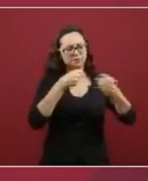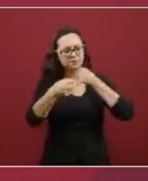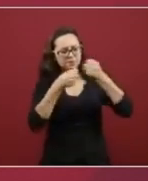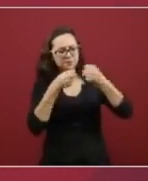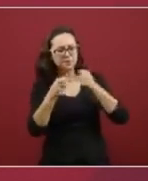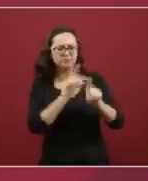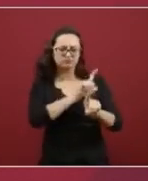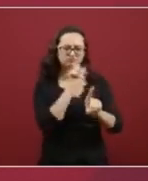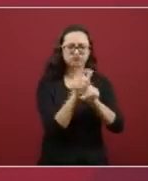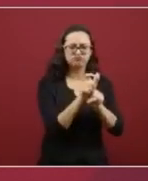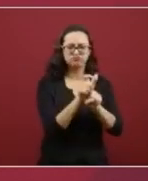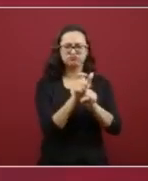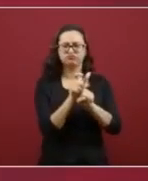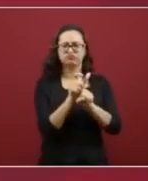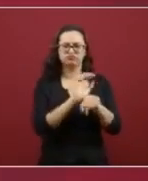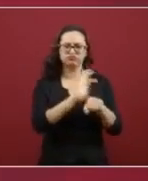a